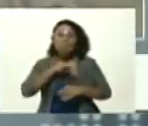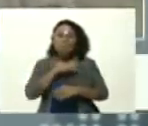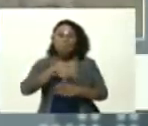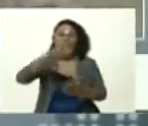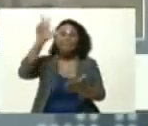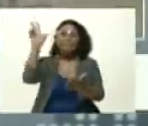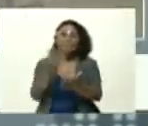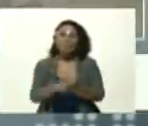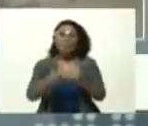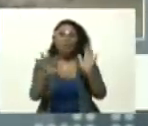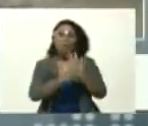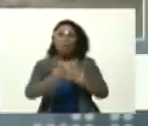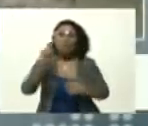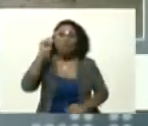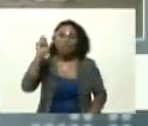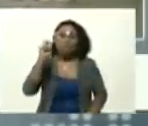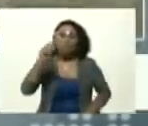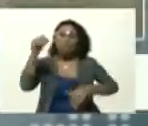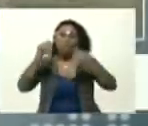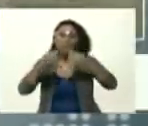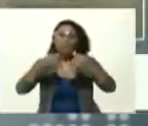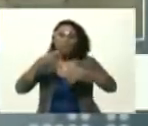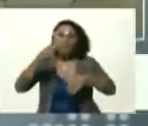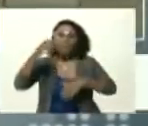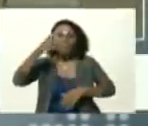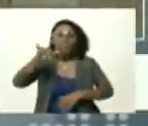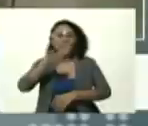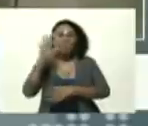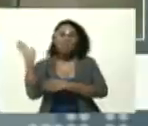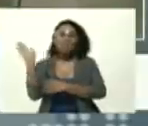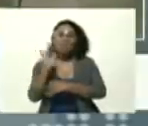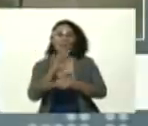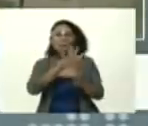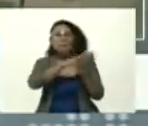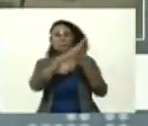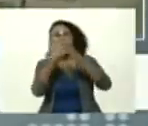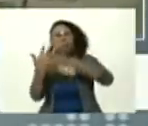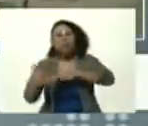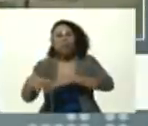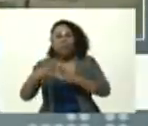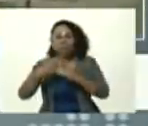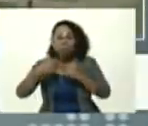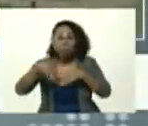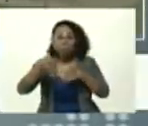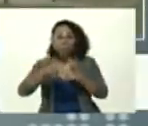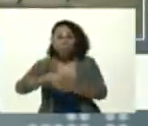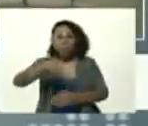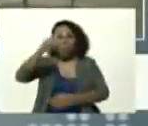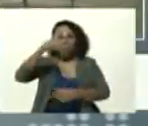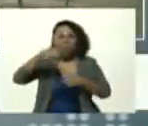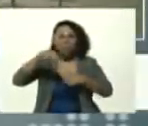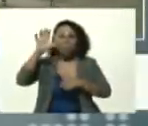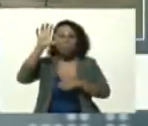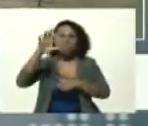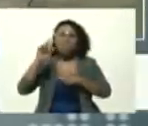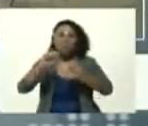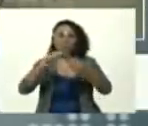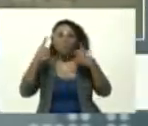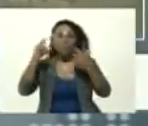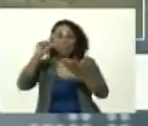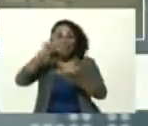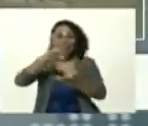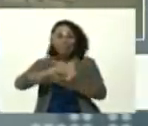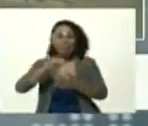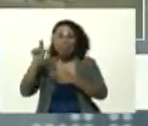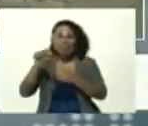aprobando la Constitución con el voto del pueblo, vino el deslave en toda la zona norte del país, donde La Guaira fue el epicentro